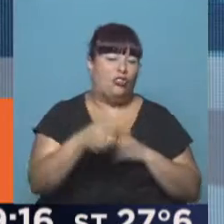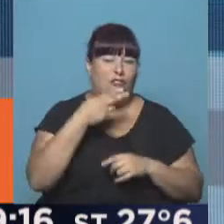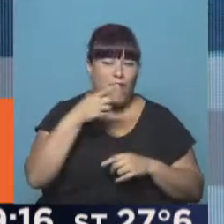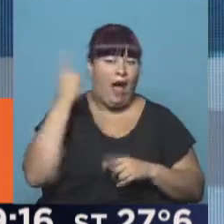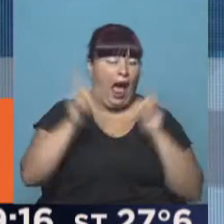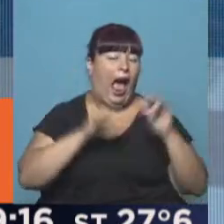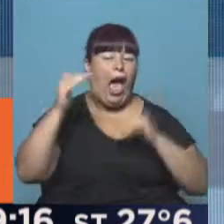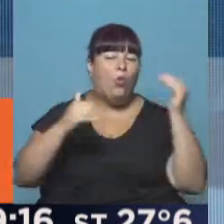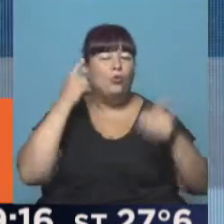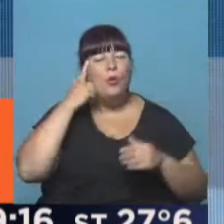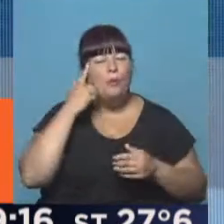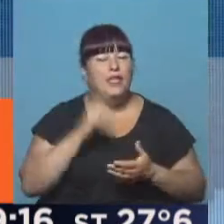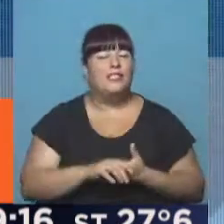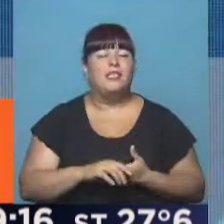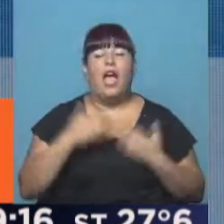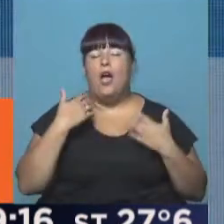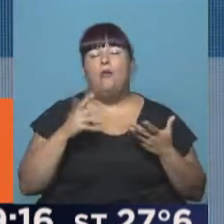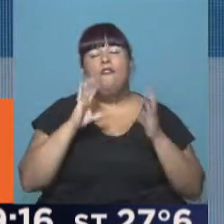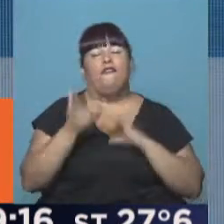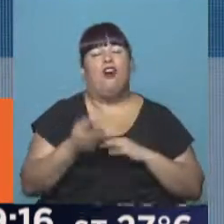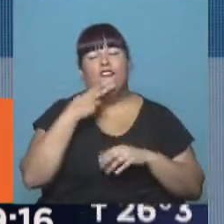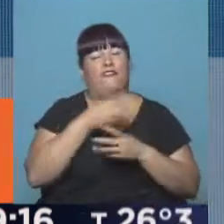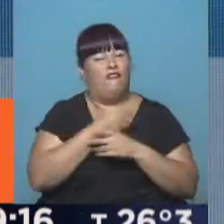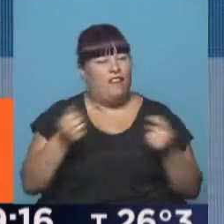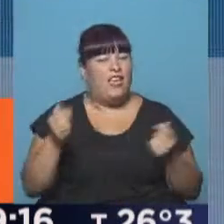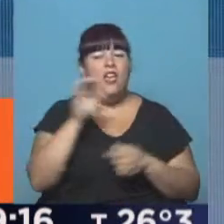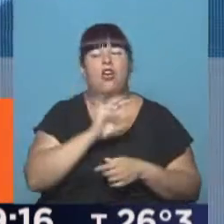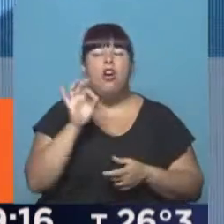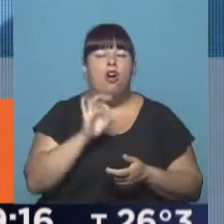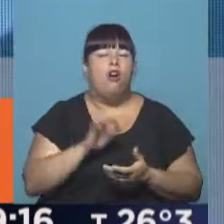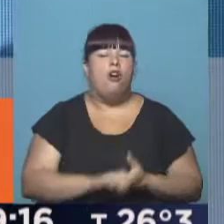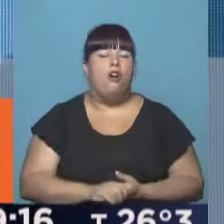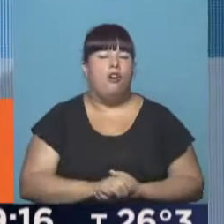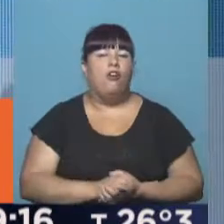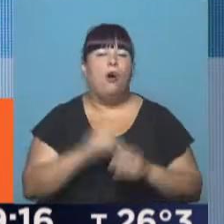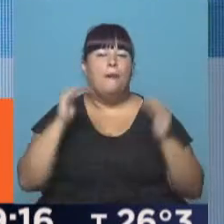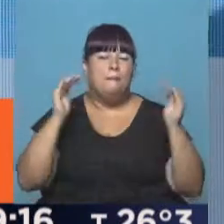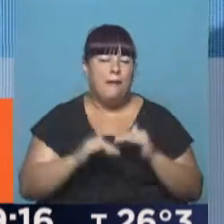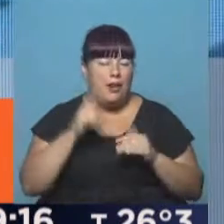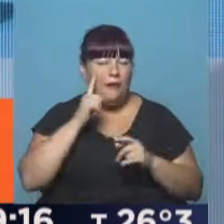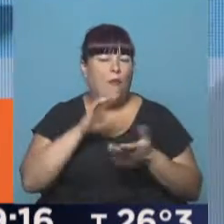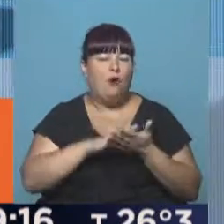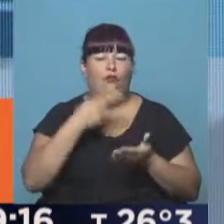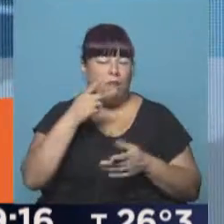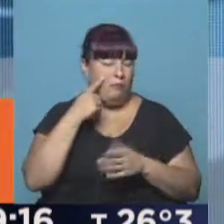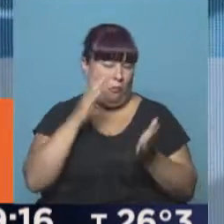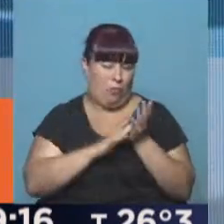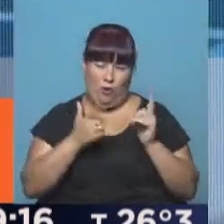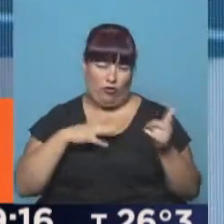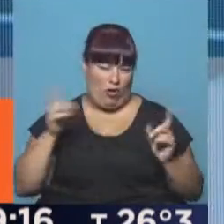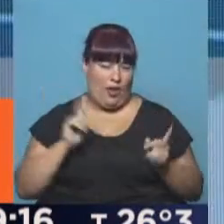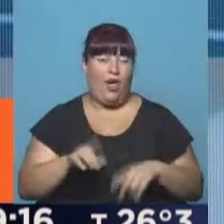muchos adultos creen que puede ser una forma de dejar de fumar o de reducir el daño por el tabaco, eso no está